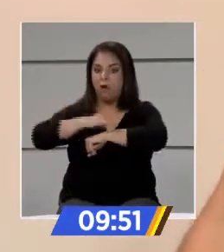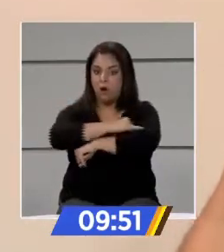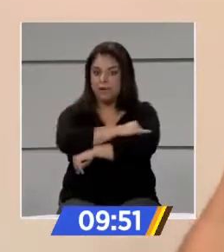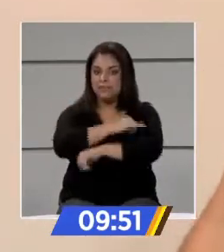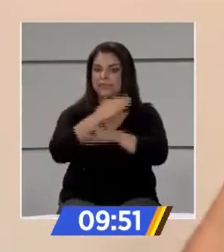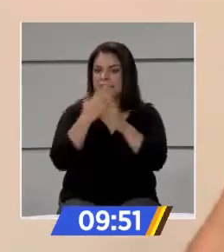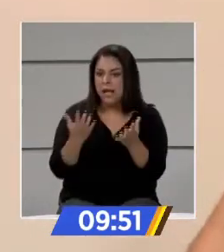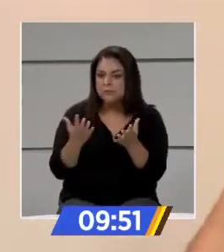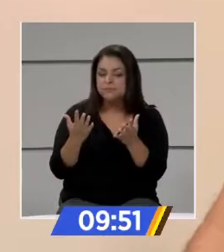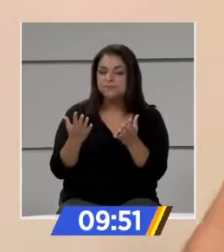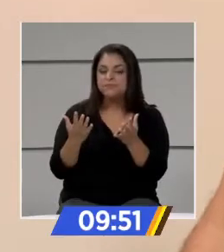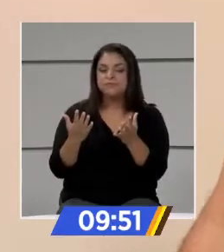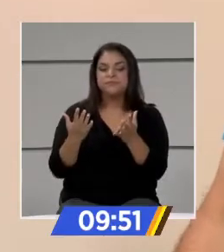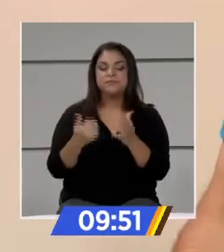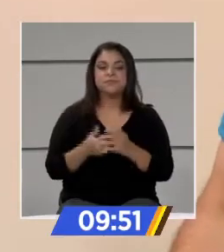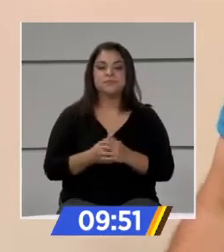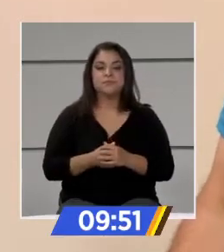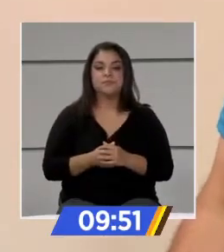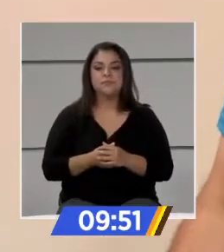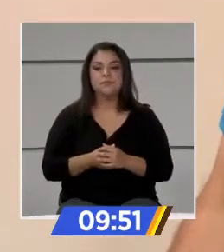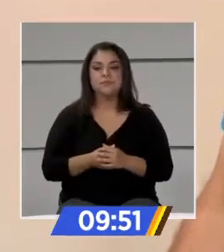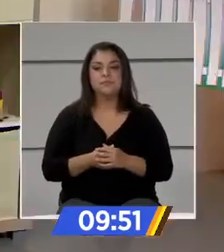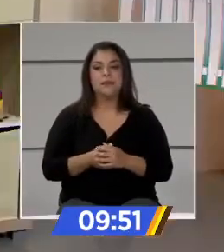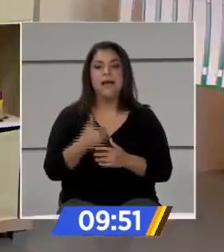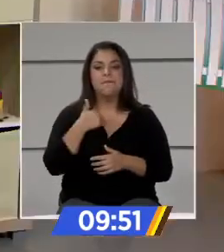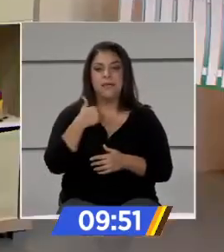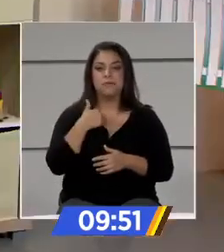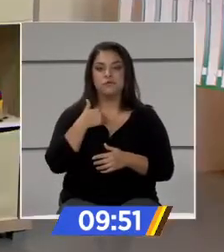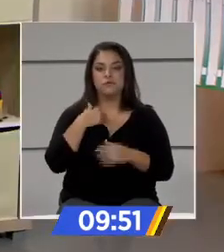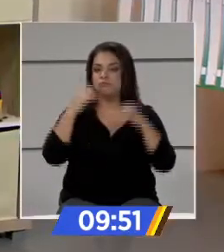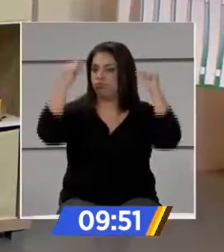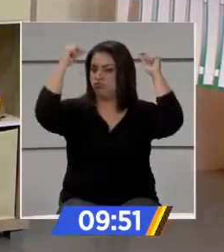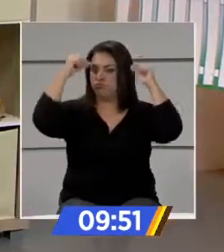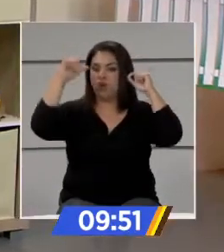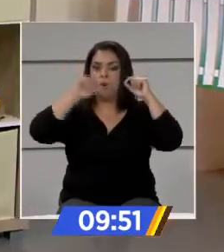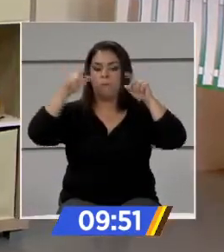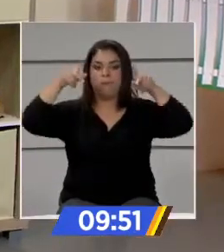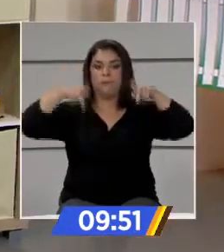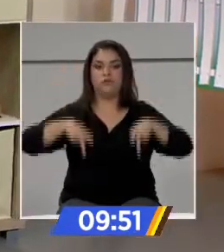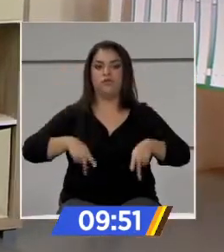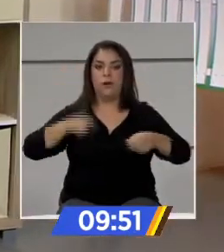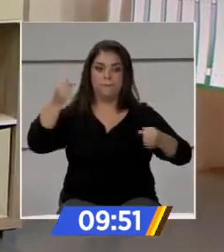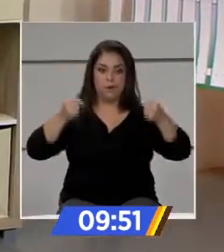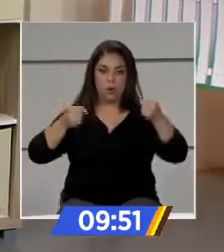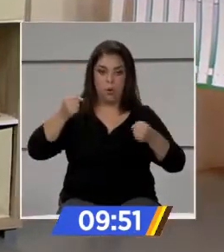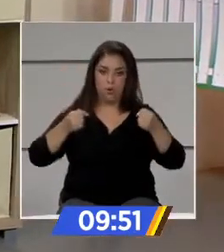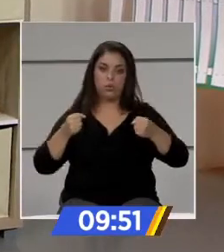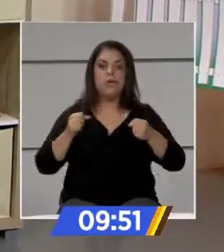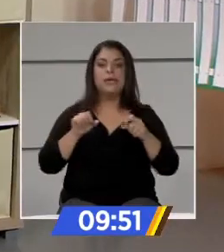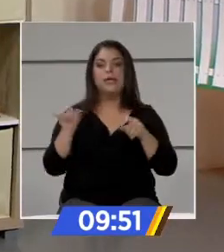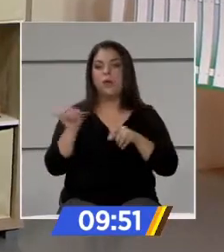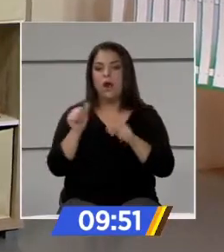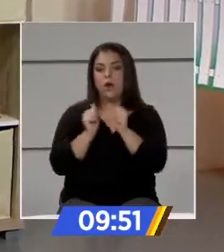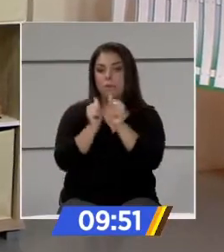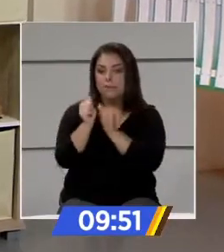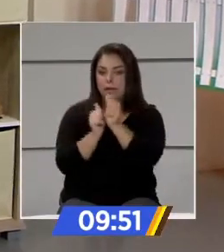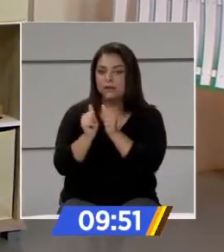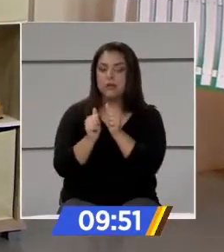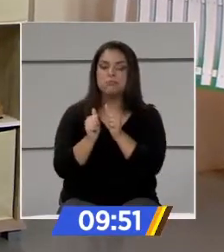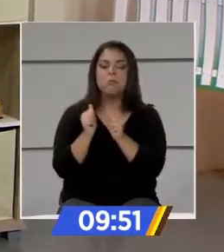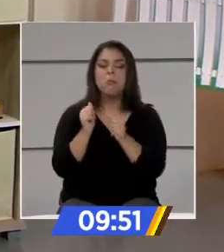personificando un piloto de avión. También estábamos haciendo competencia, un montón de cosas muy bonitas